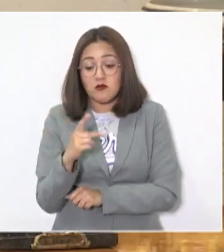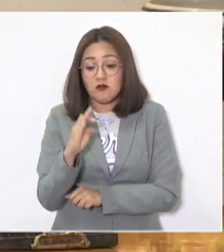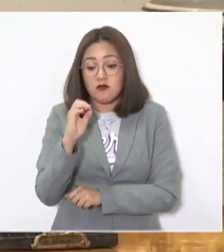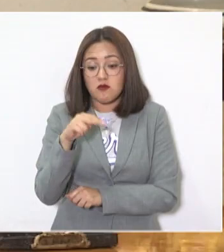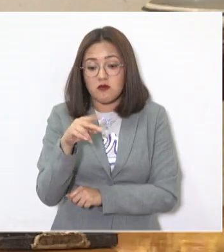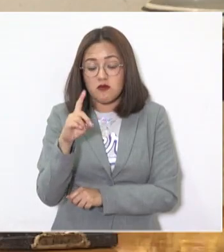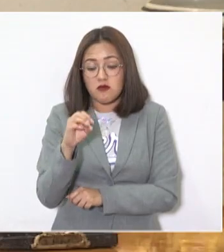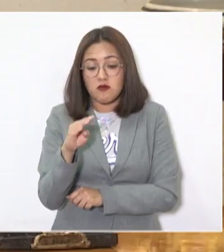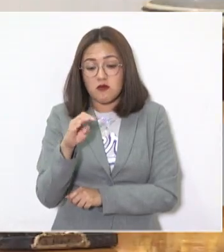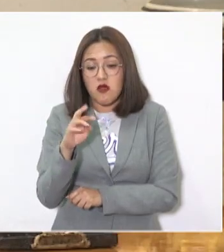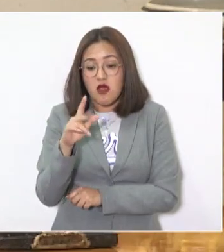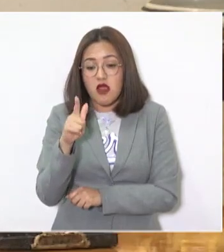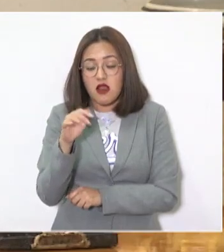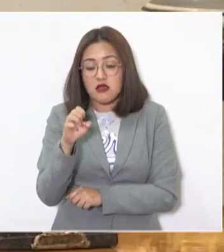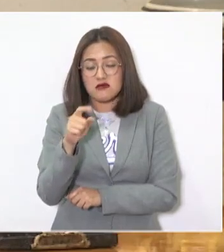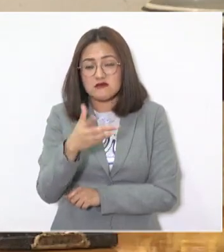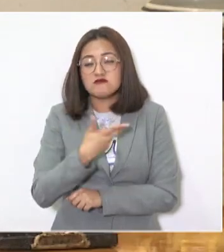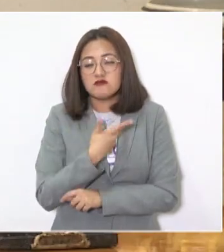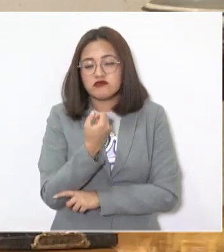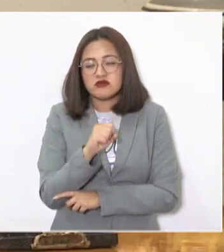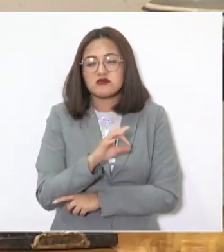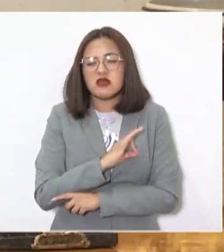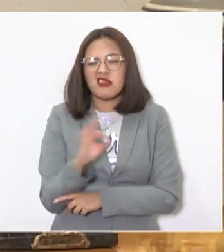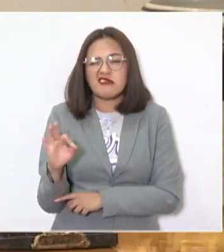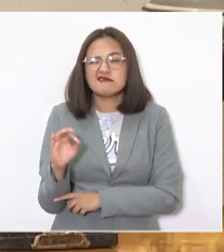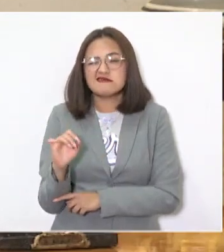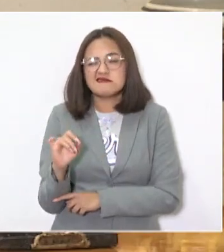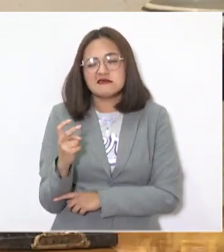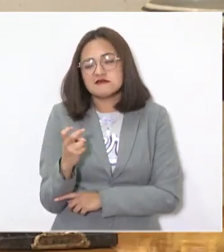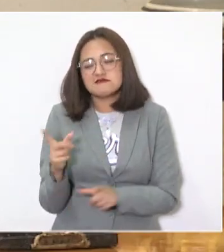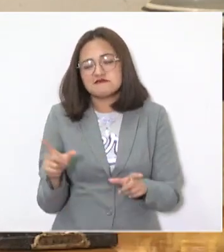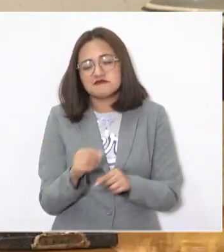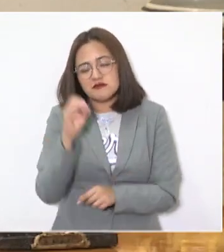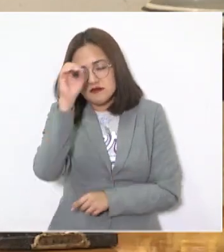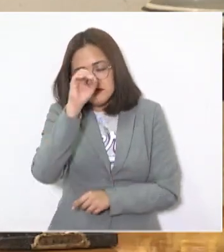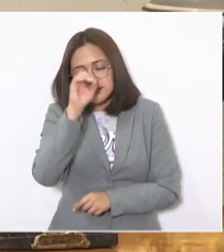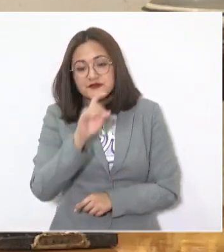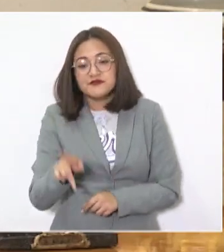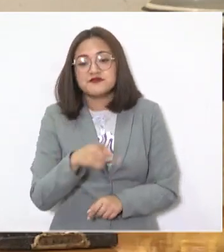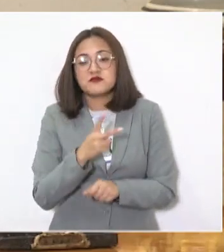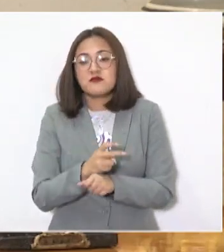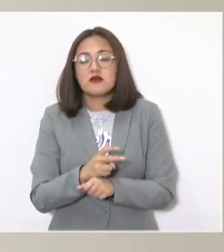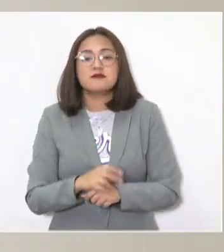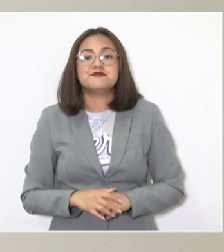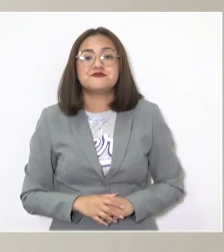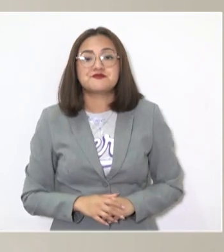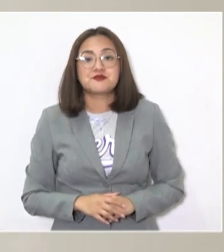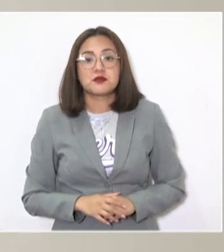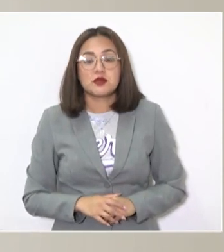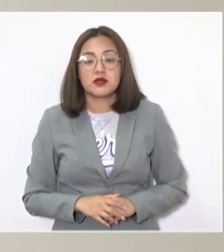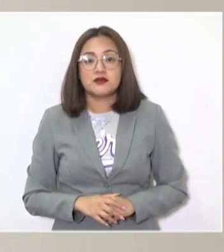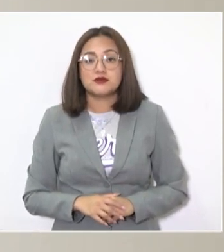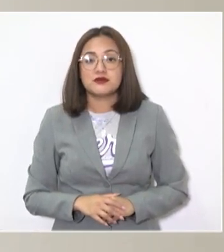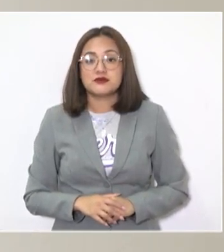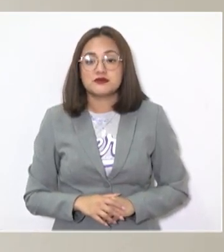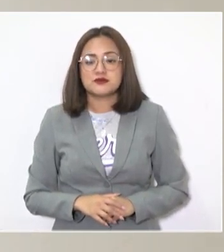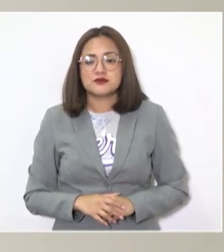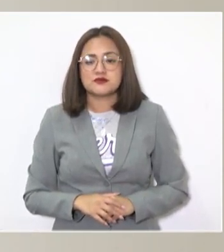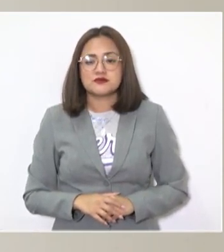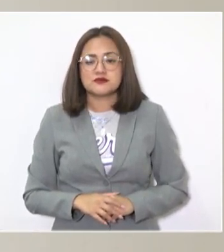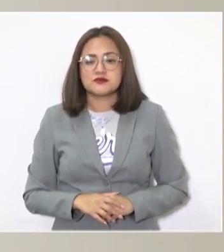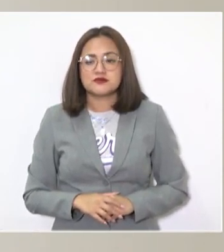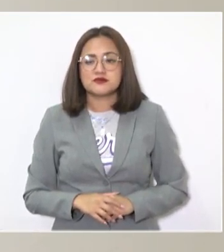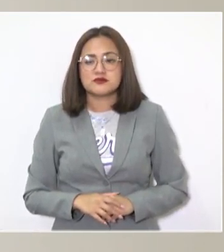tiene toda la habilidad para hacerlo. Nada más es mi opinión. Segunda pregunta. Sobre